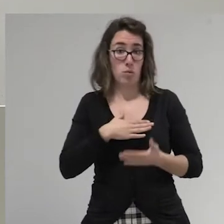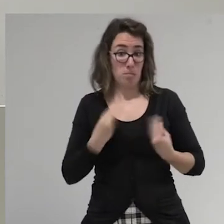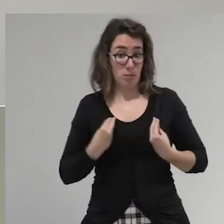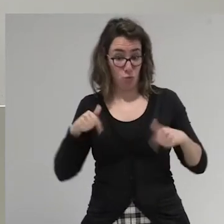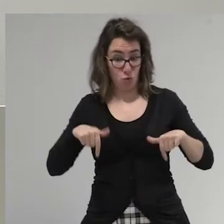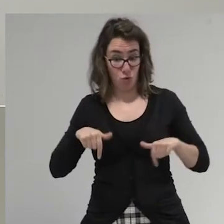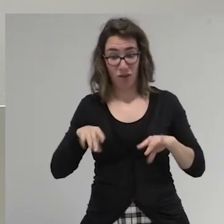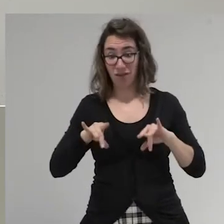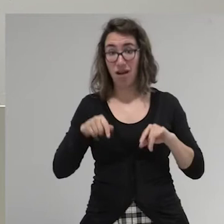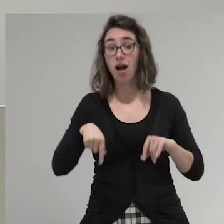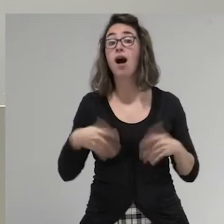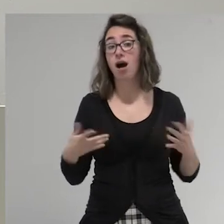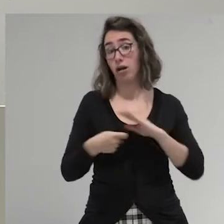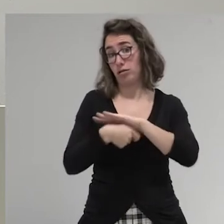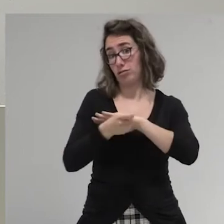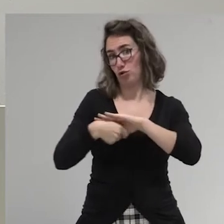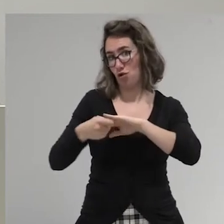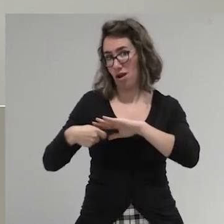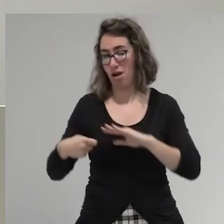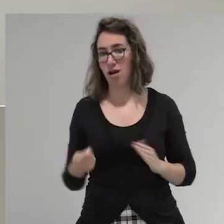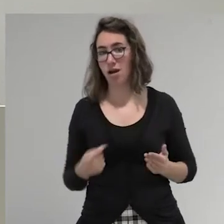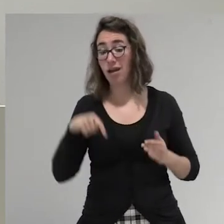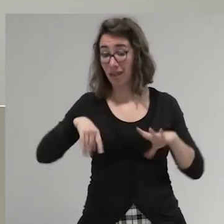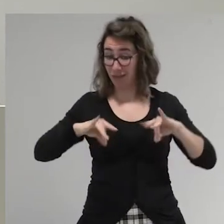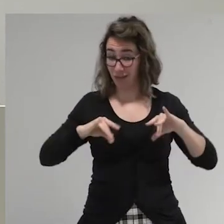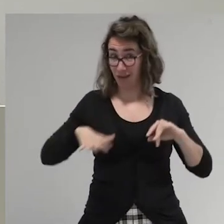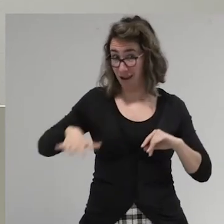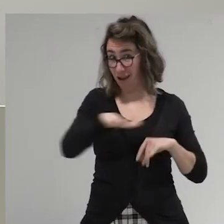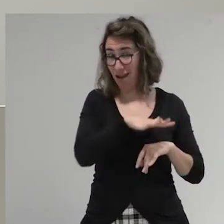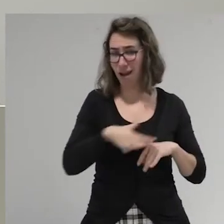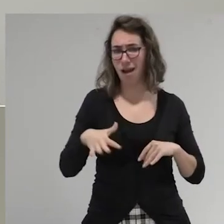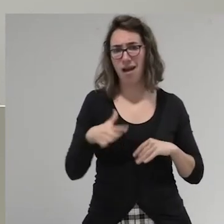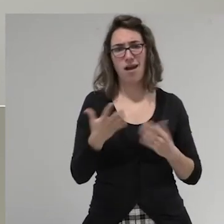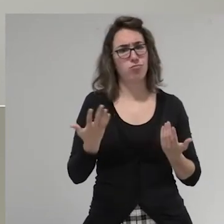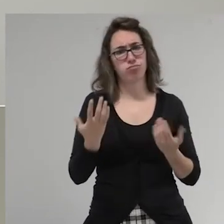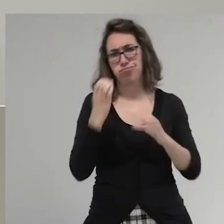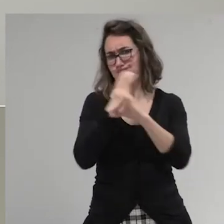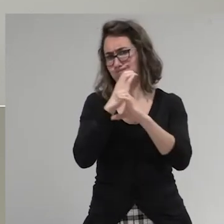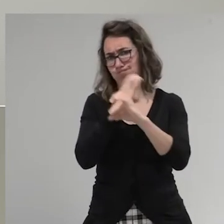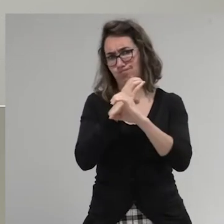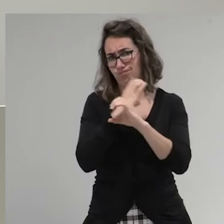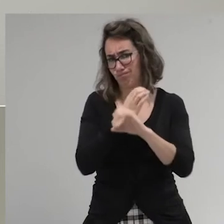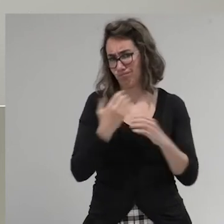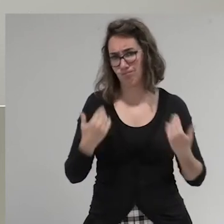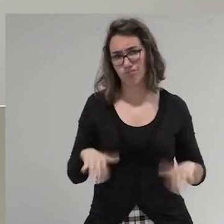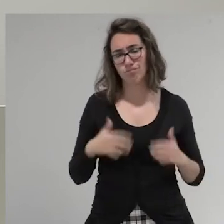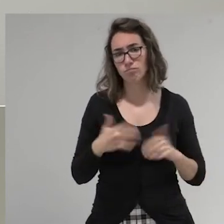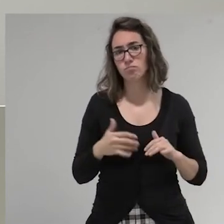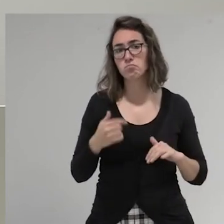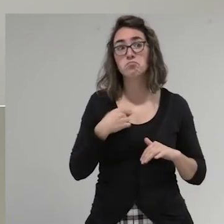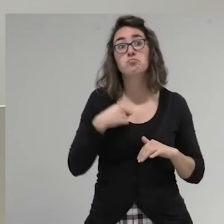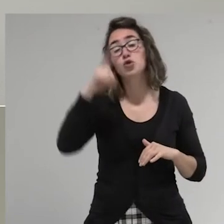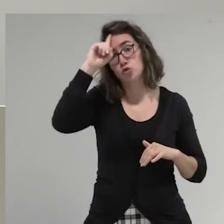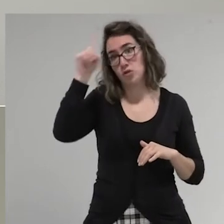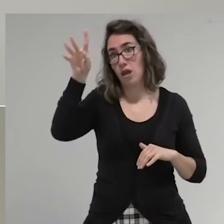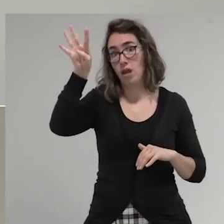la tierra de Gasteiz, de Vitoria. Y esa tierra es donde hay una incomunicación tremenda. Yo no sé si Barcelona será